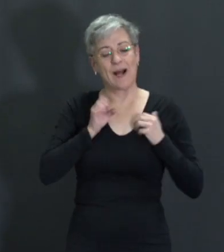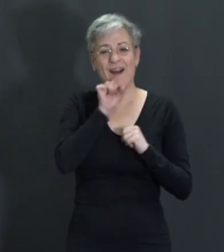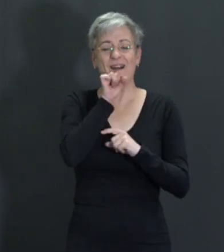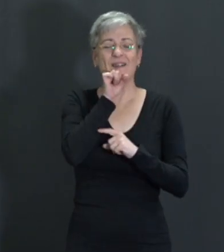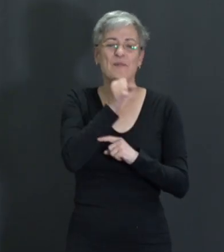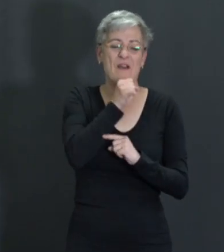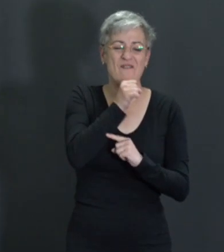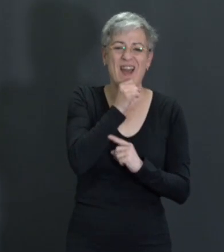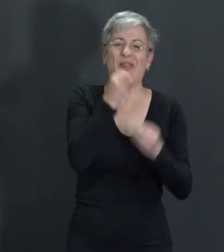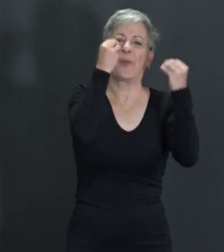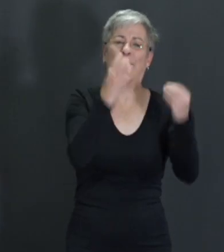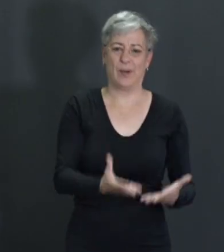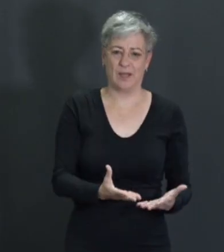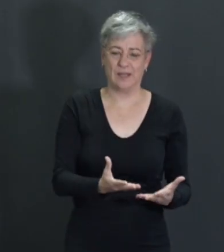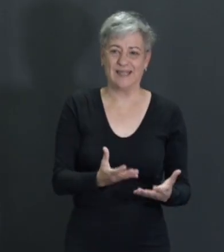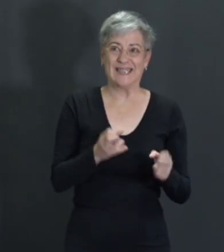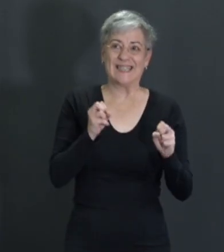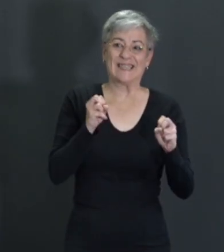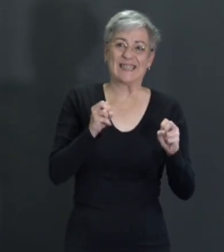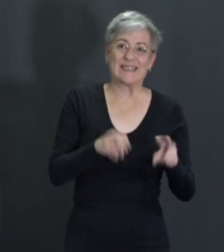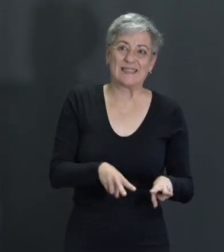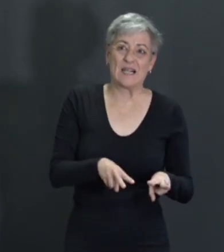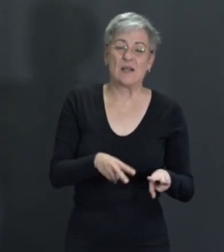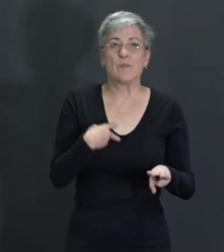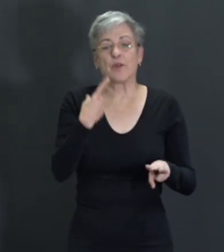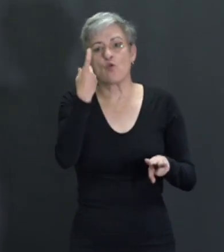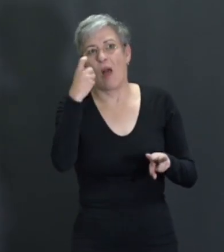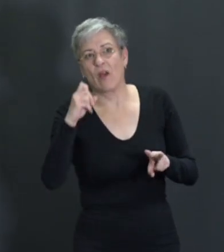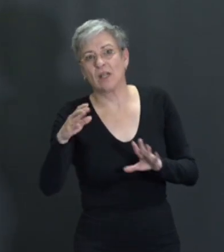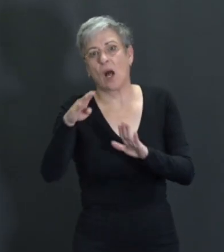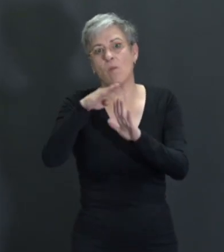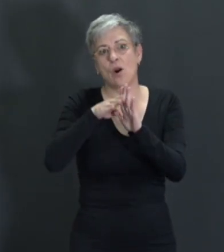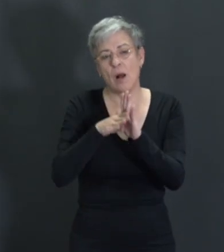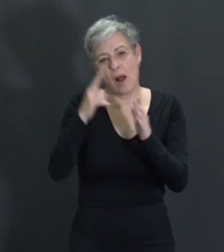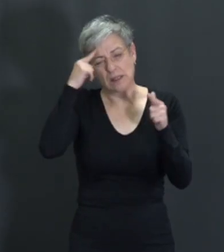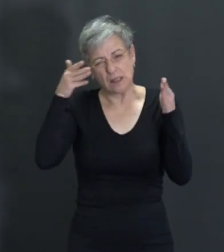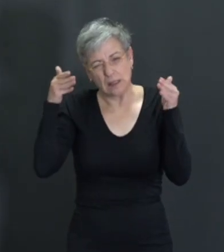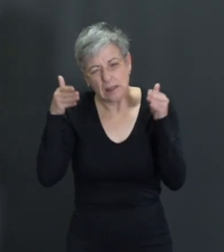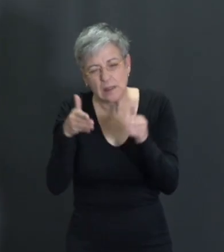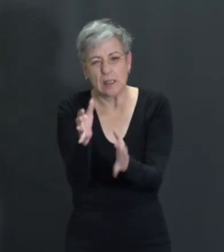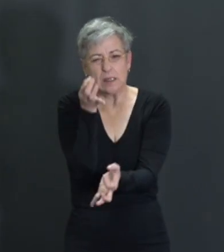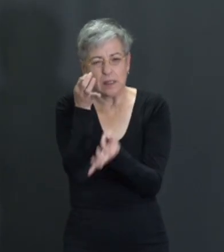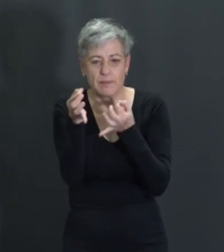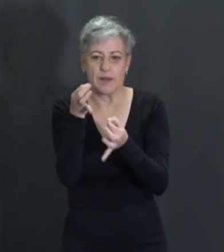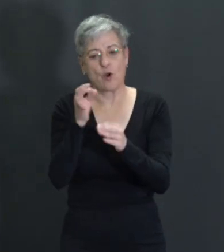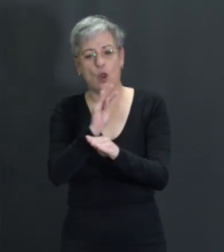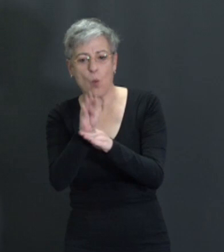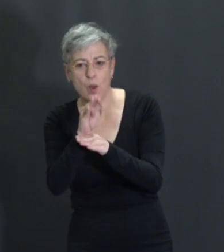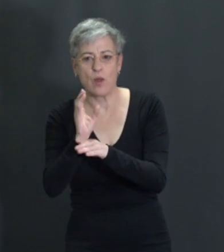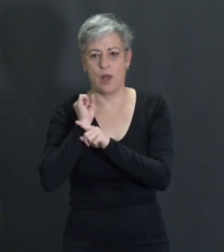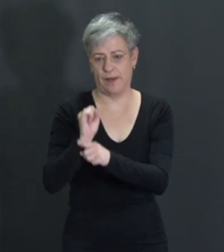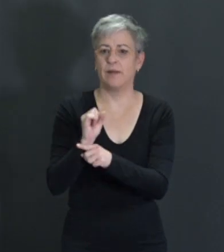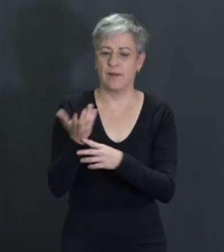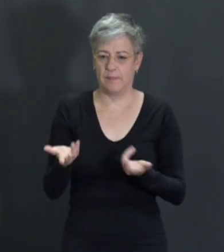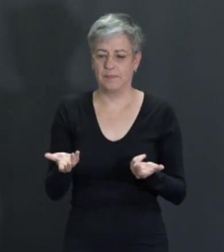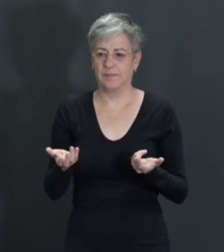bien, sin que tengamos que tener programas tan específicos y en ese sentido pues pueden ser también